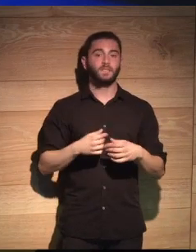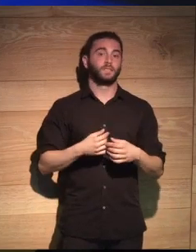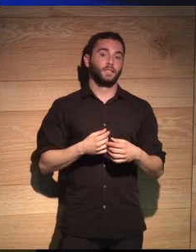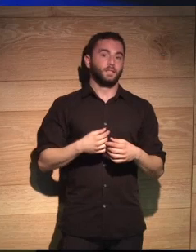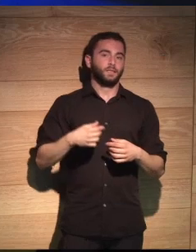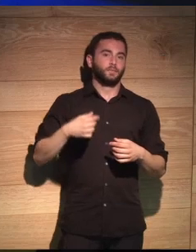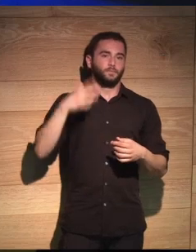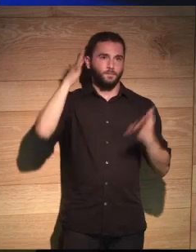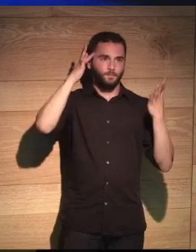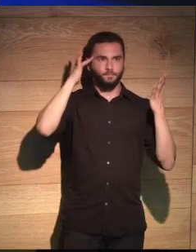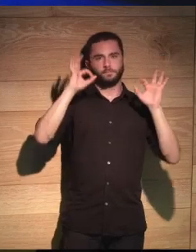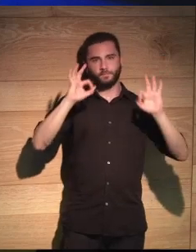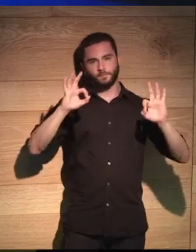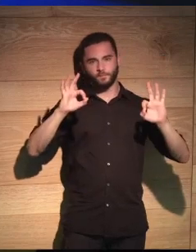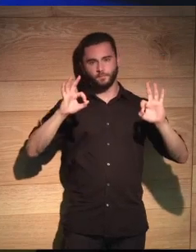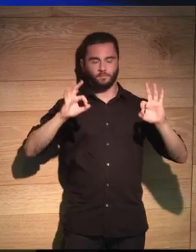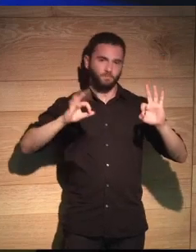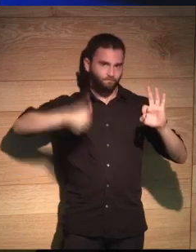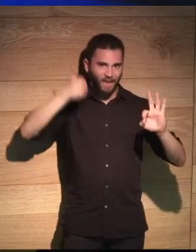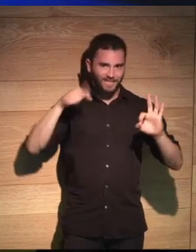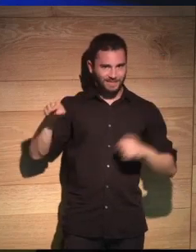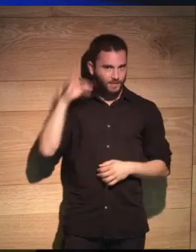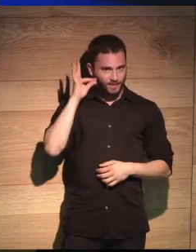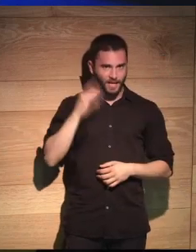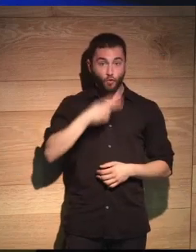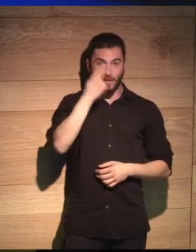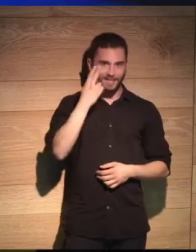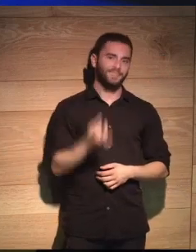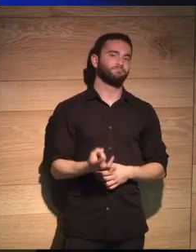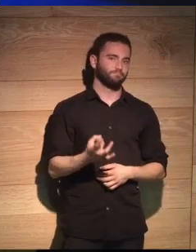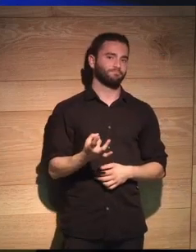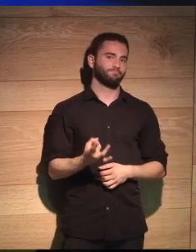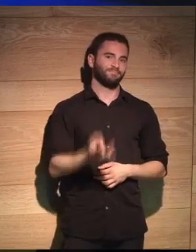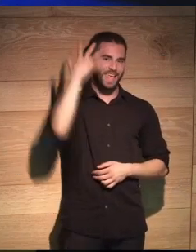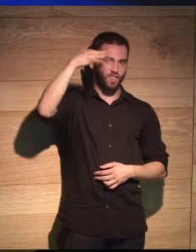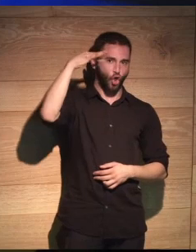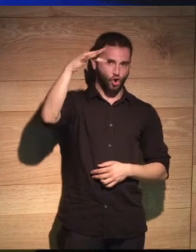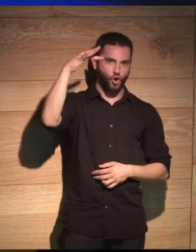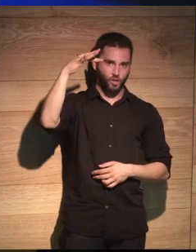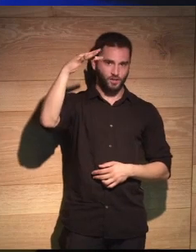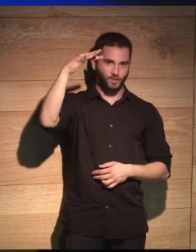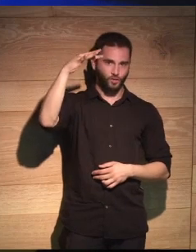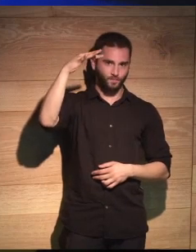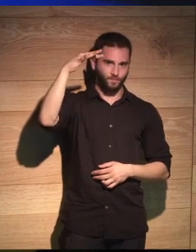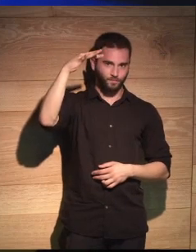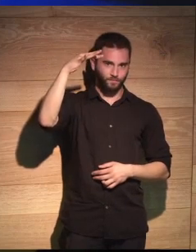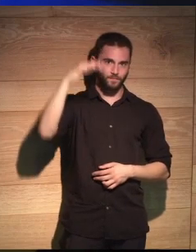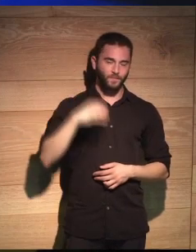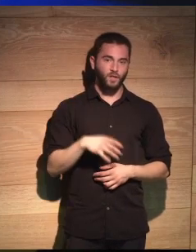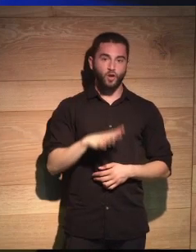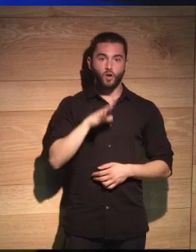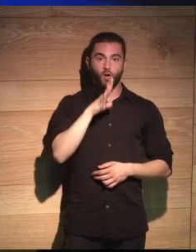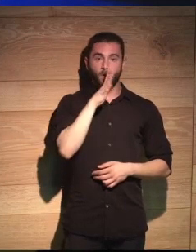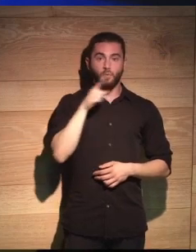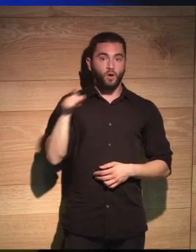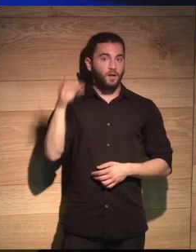e incluso creo que tiene un interés ideológico cuando está escribiendo, porque ella al